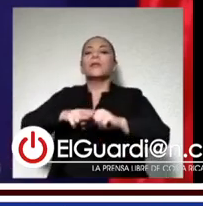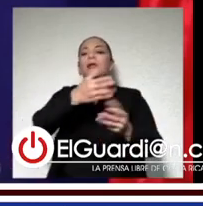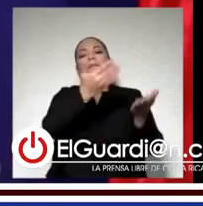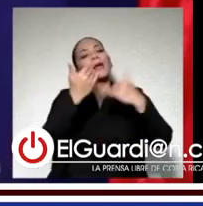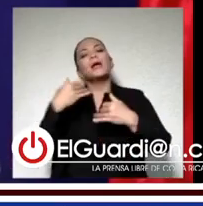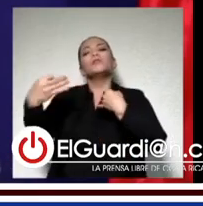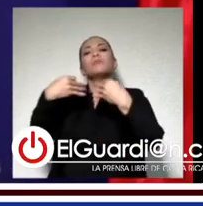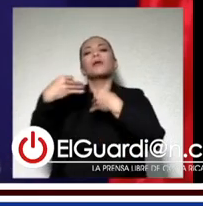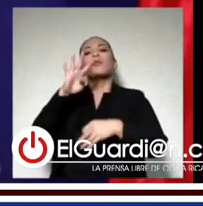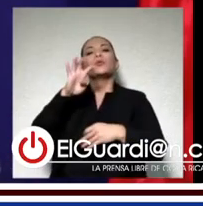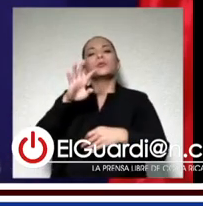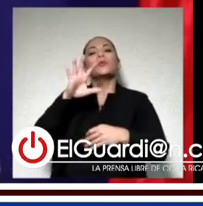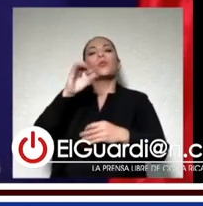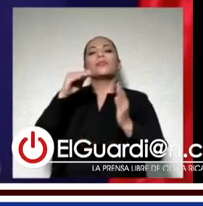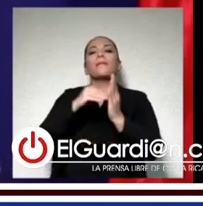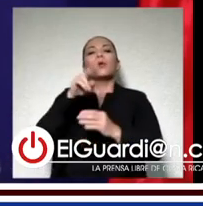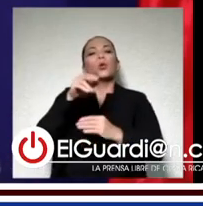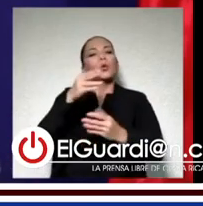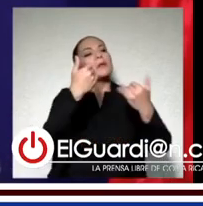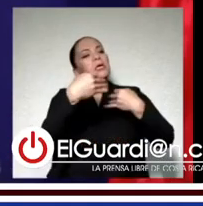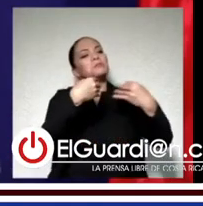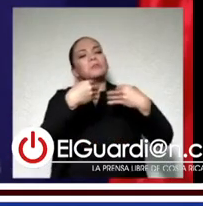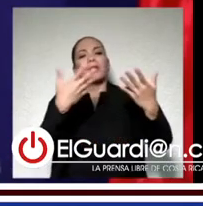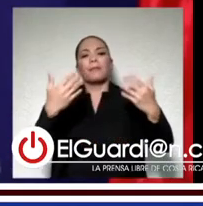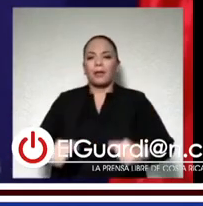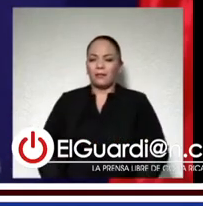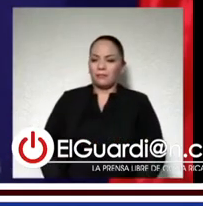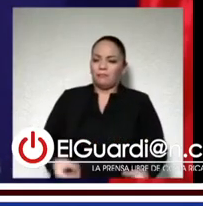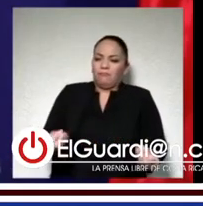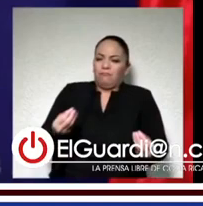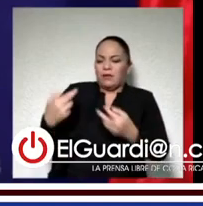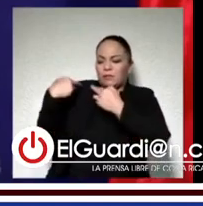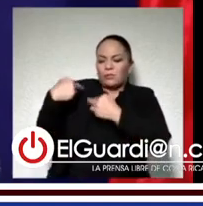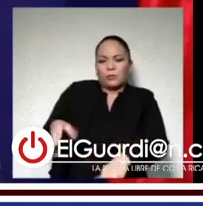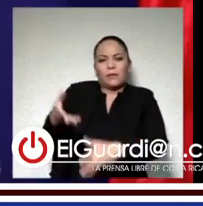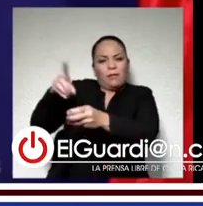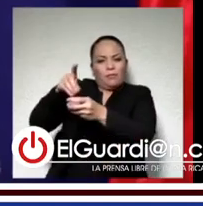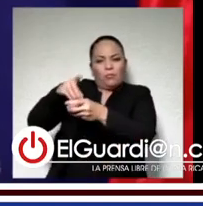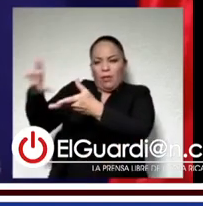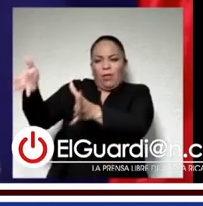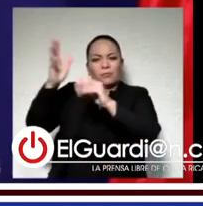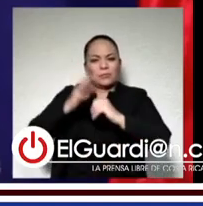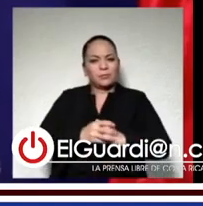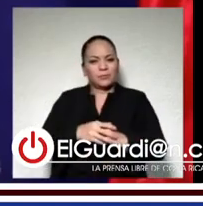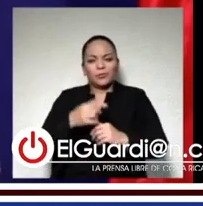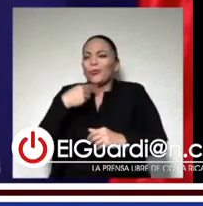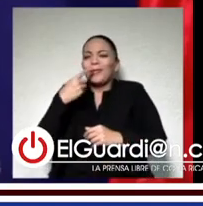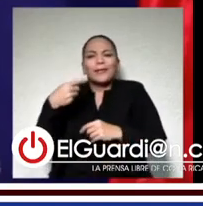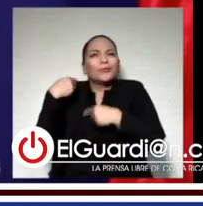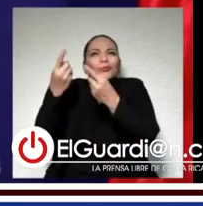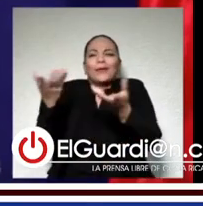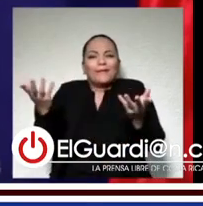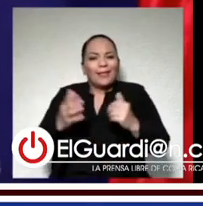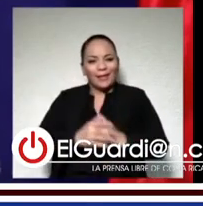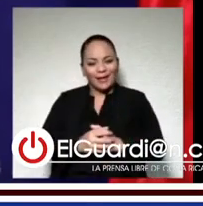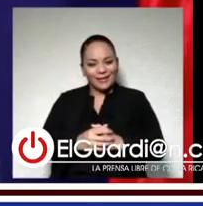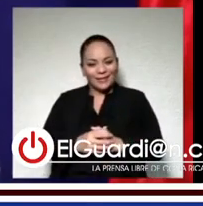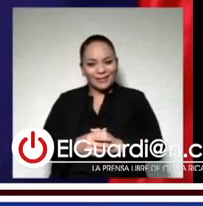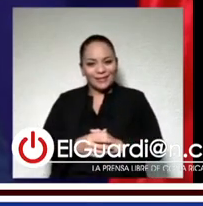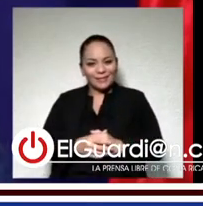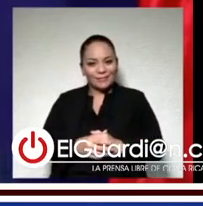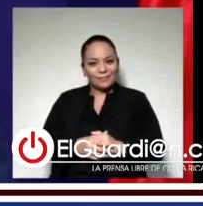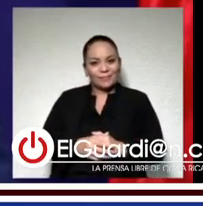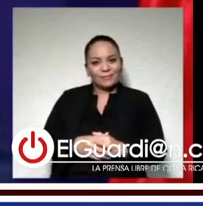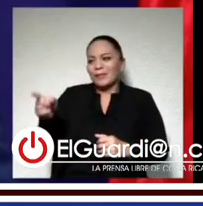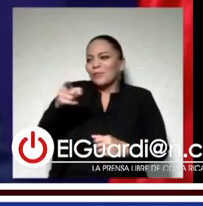esos 450 mil colones? Es una irresponsabilidad, como lo he dicho yo toda la vida. ¿Por qué? Porque no tienen